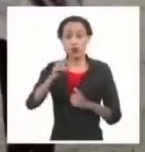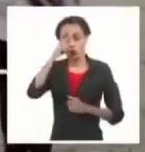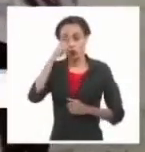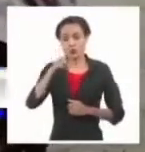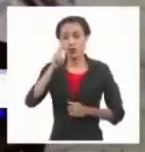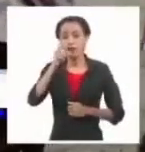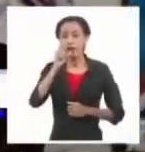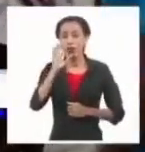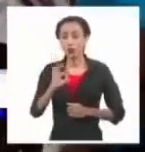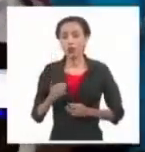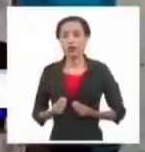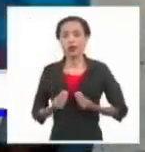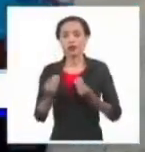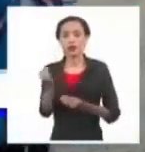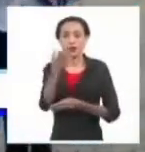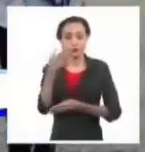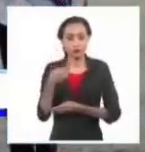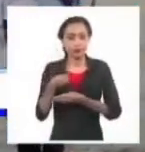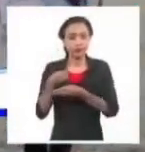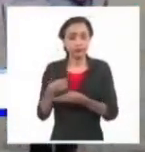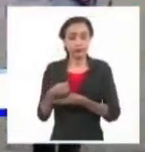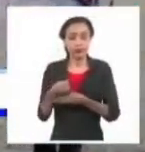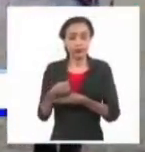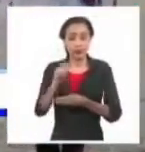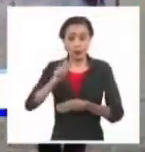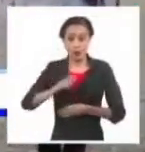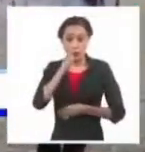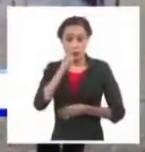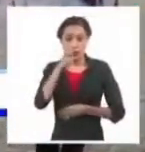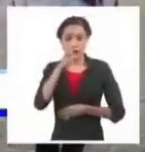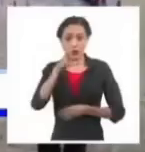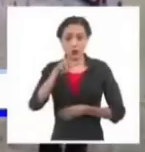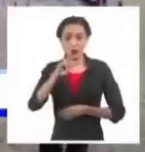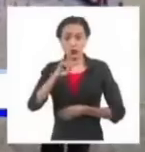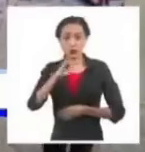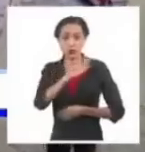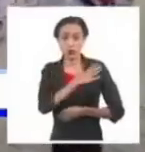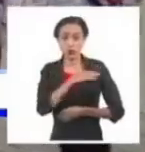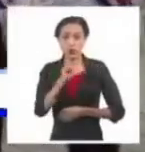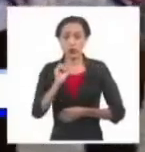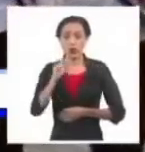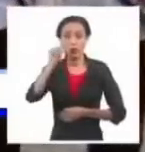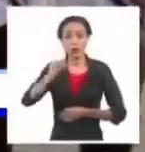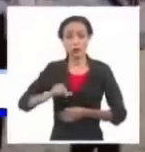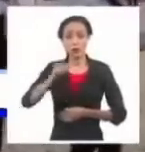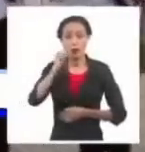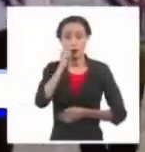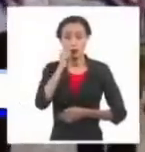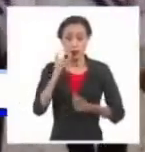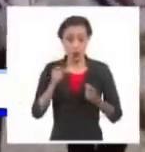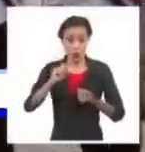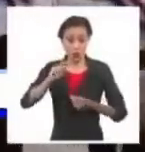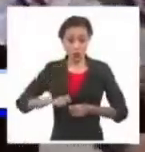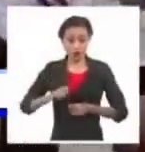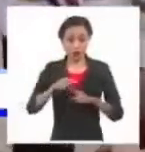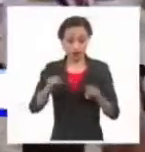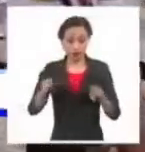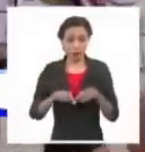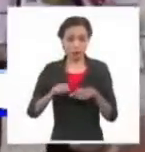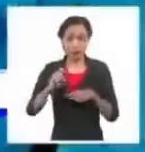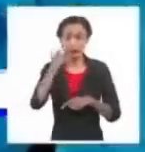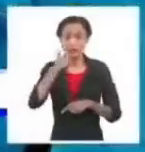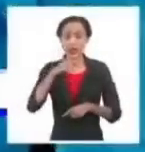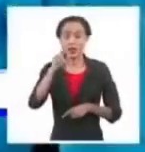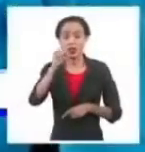entregó la enseña nacional al lanzador michael cruz que fue cortado por el también twitter luis serpa y el jugador de cuadro carlos rodríguez